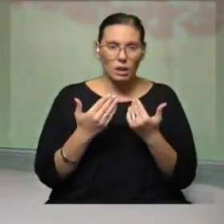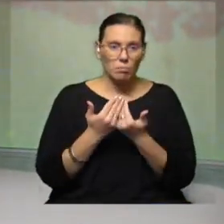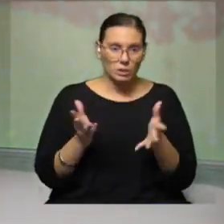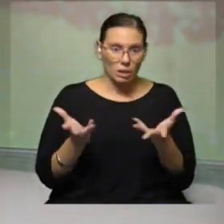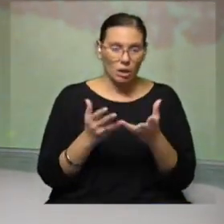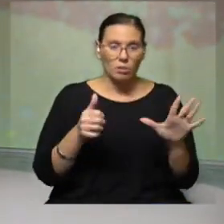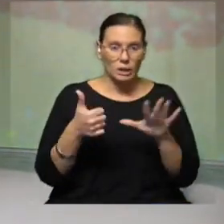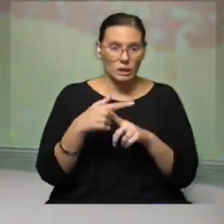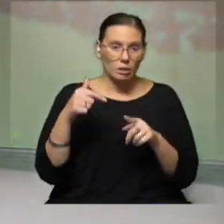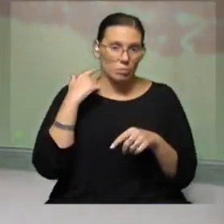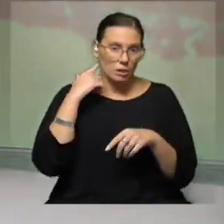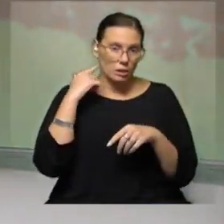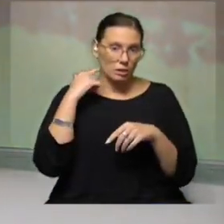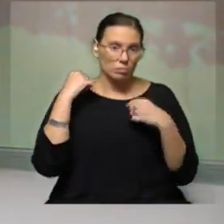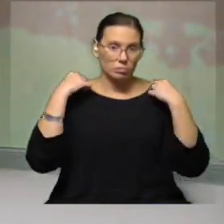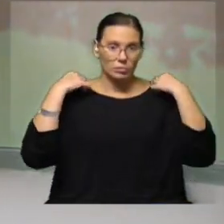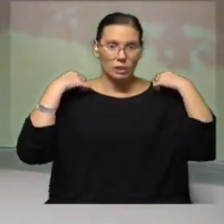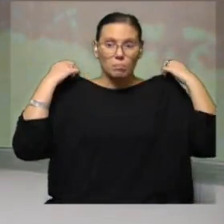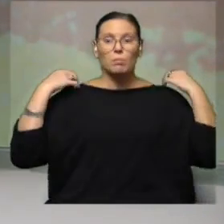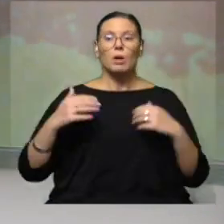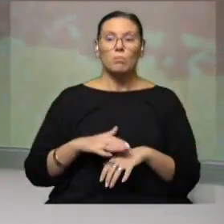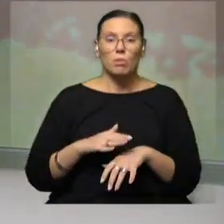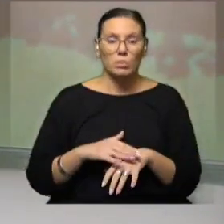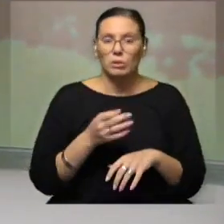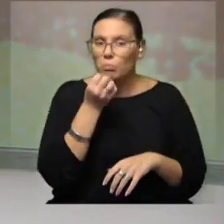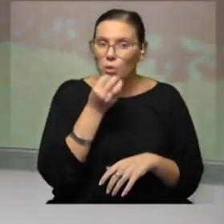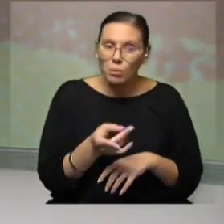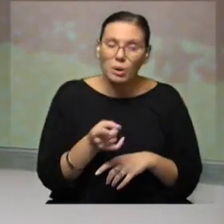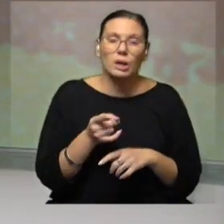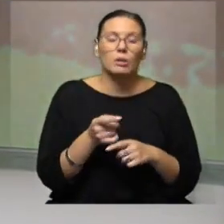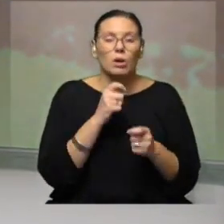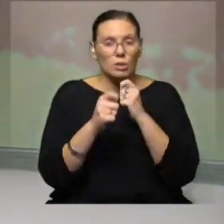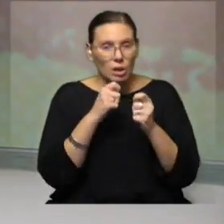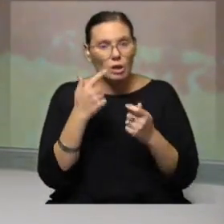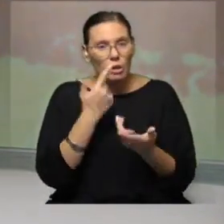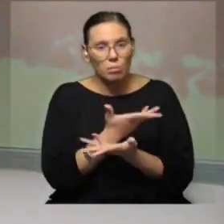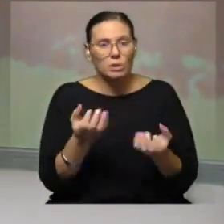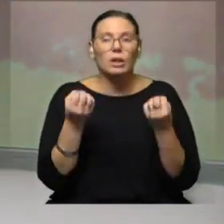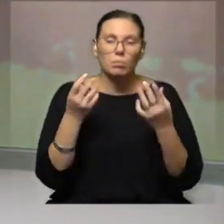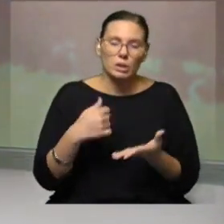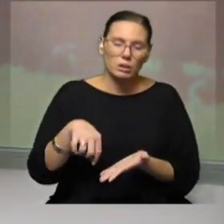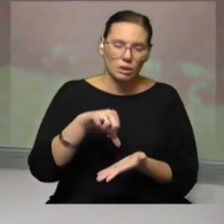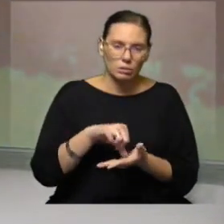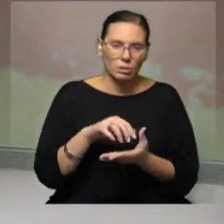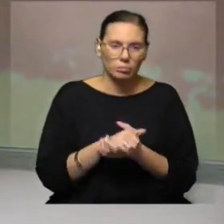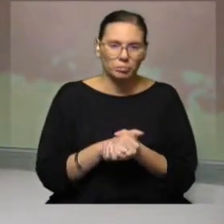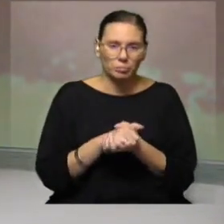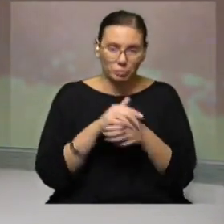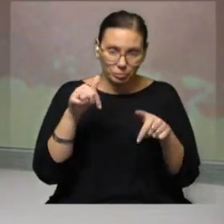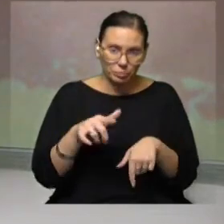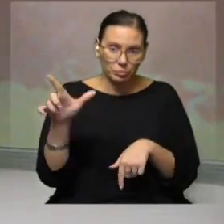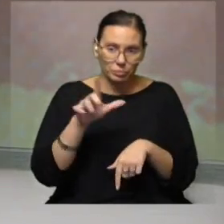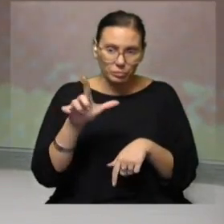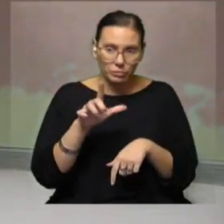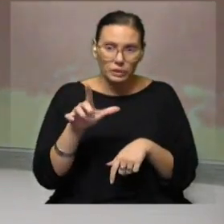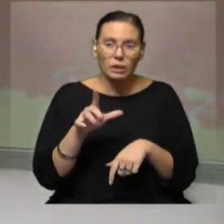ahora 18:30, así que mediante iba sucediendo, fueron tan amables de darnos una nota y poder mostrar qué está sucediendo en la ciudad. Bueno, y hoy es lunes y hoy